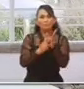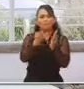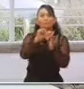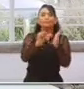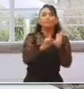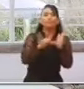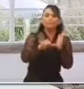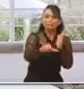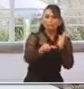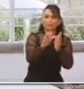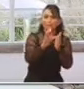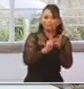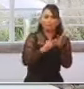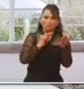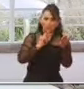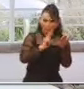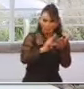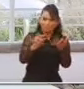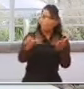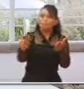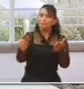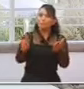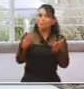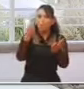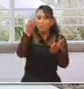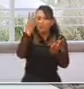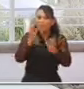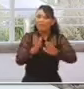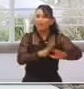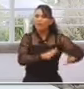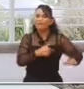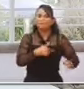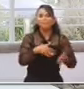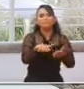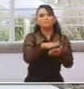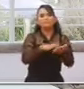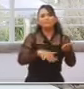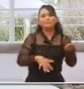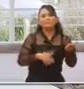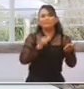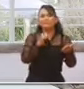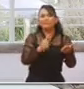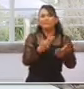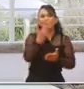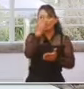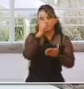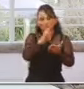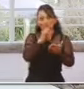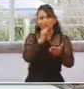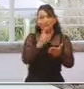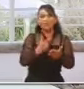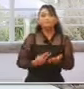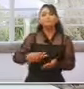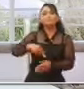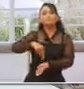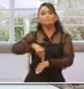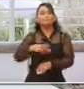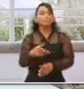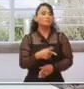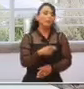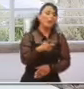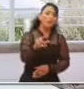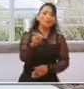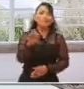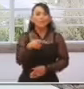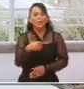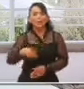16 constitucional, donde otros se les olvida y violentan todos los días desde una tribuna la presunción de inocencia y